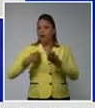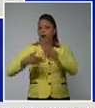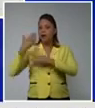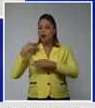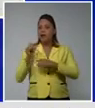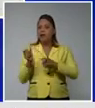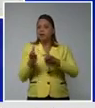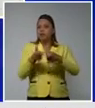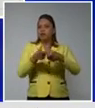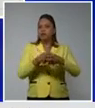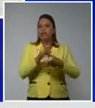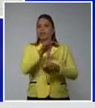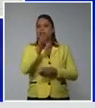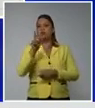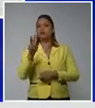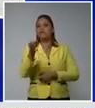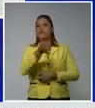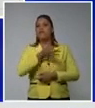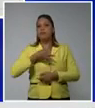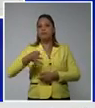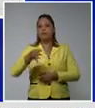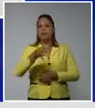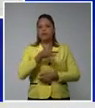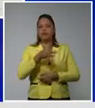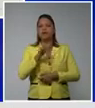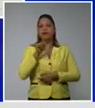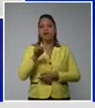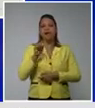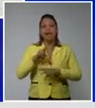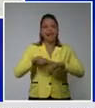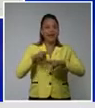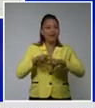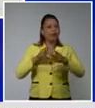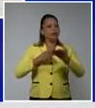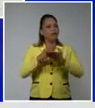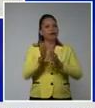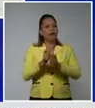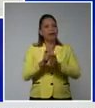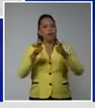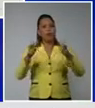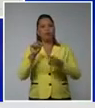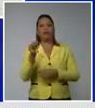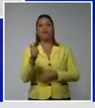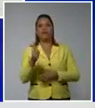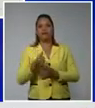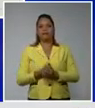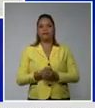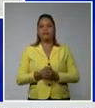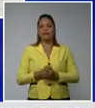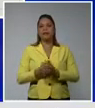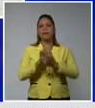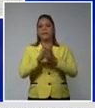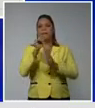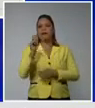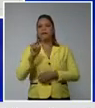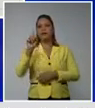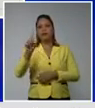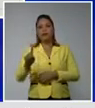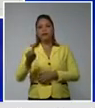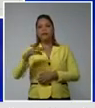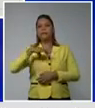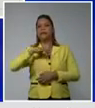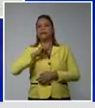en 12 municipios, de los cuales La Habana sigue aportando 10, Mayabeque 1 y Pinar del